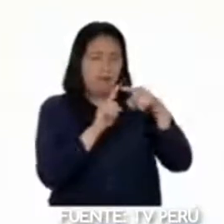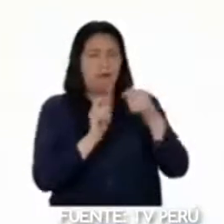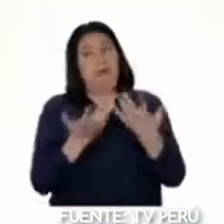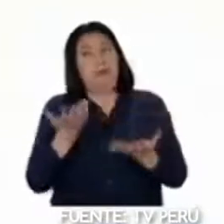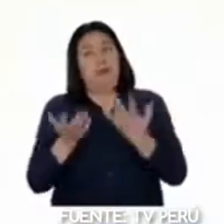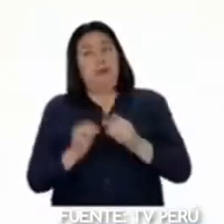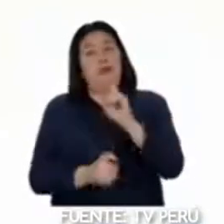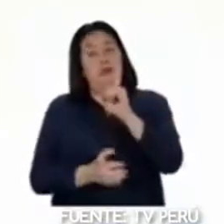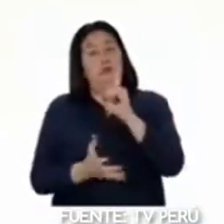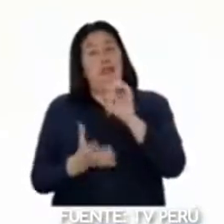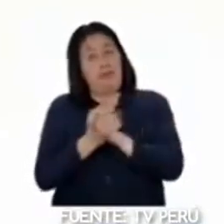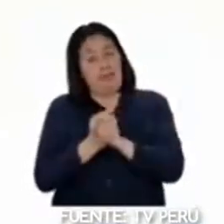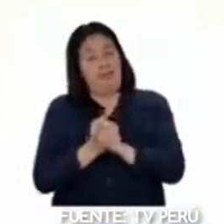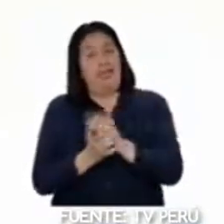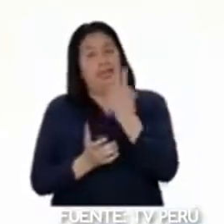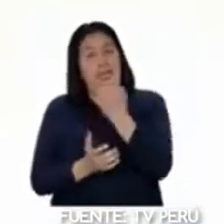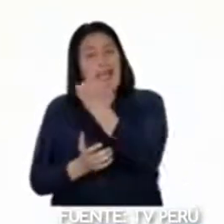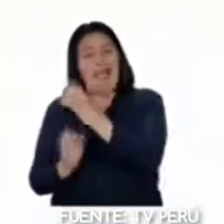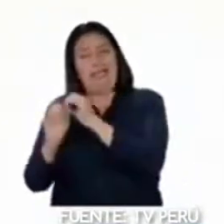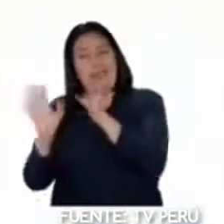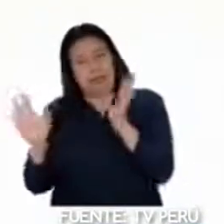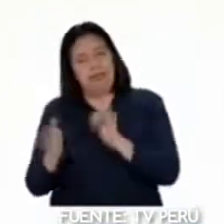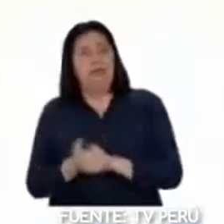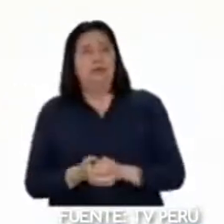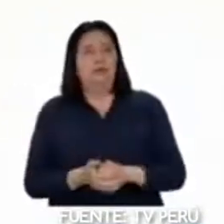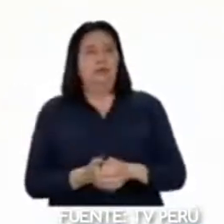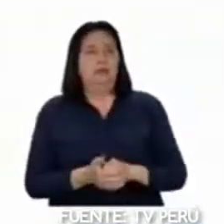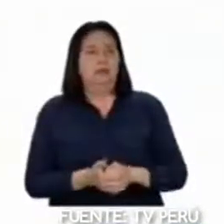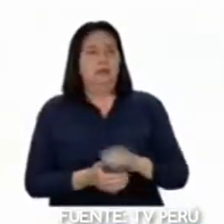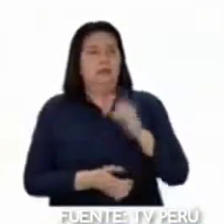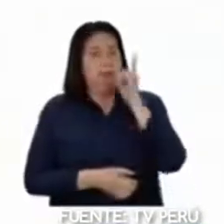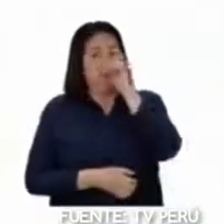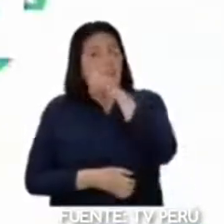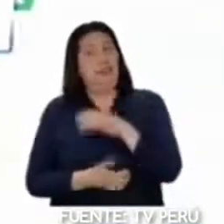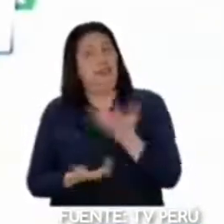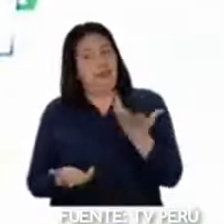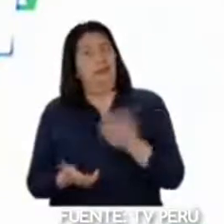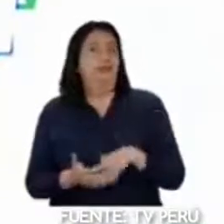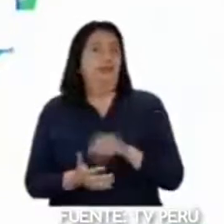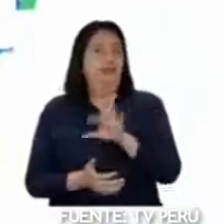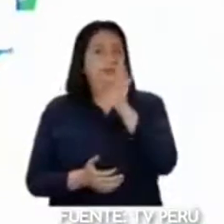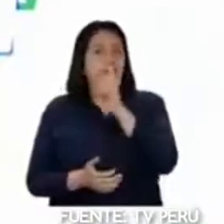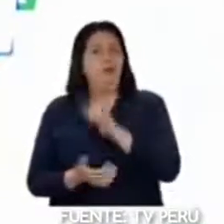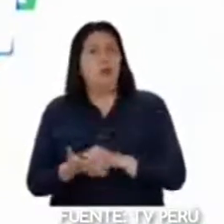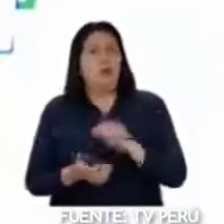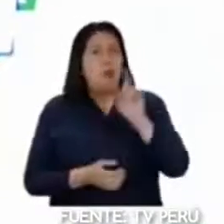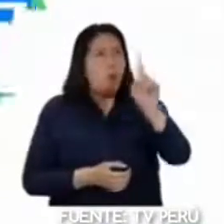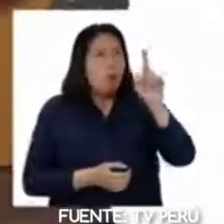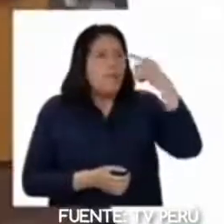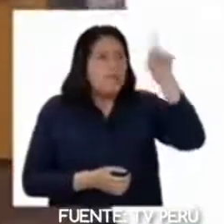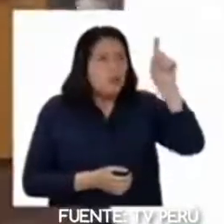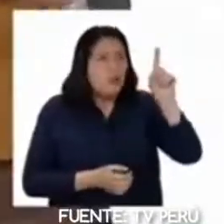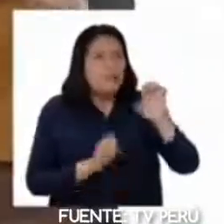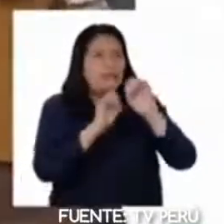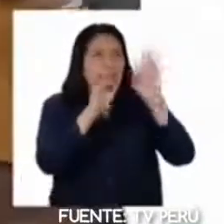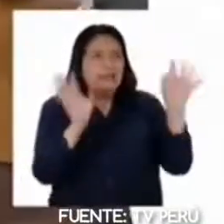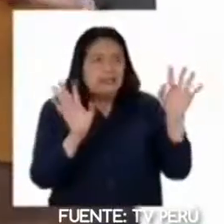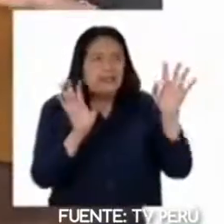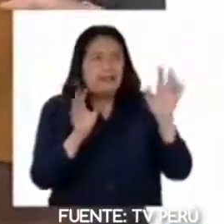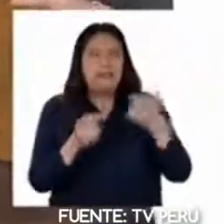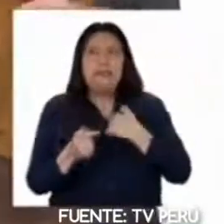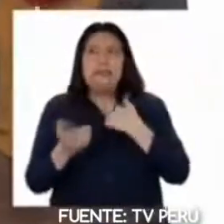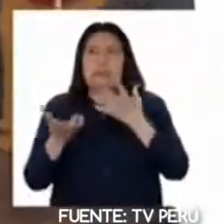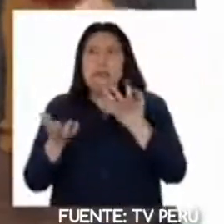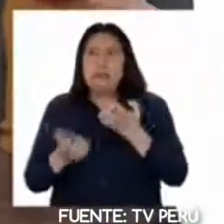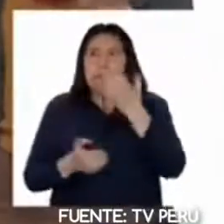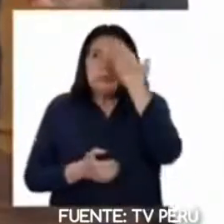hiciera amiga de una persona cada día, que de por sí sería difícil, necesitaría 1 millón de días. Y que si